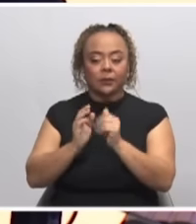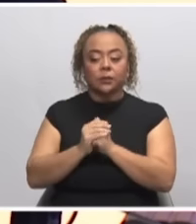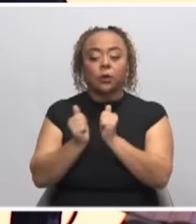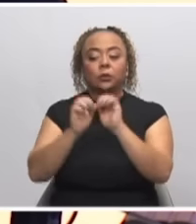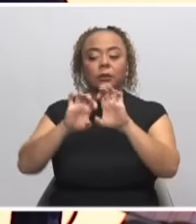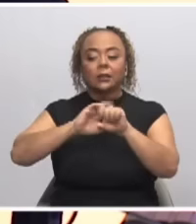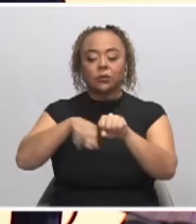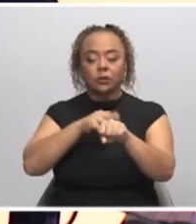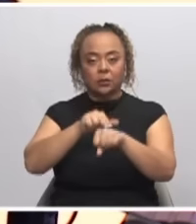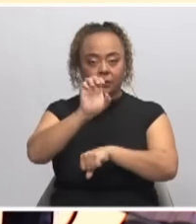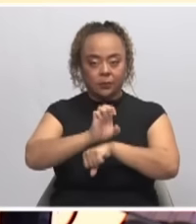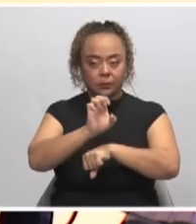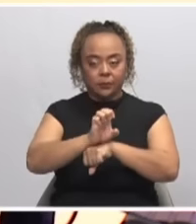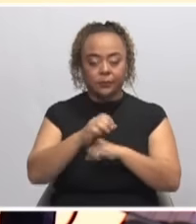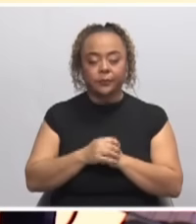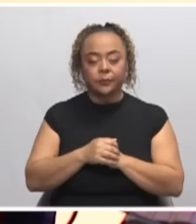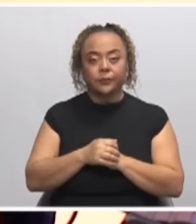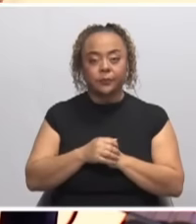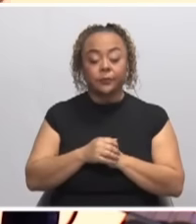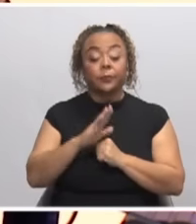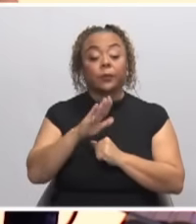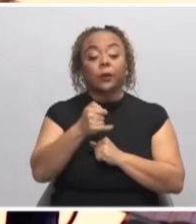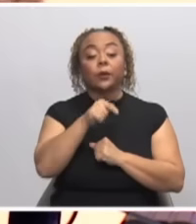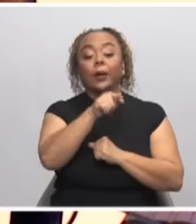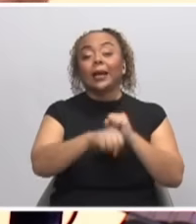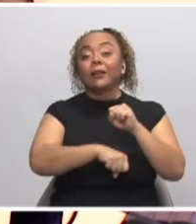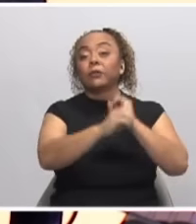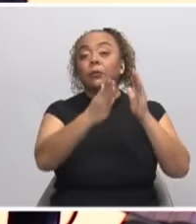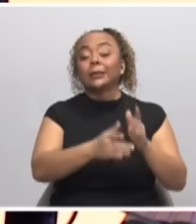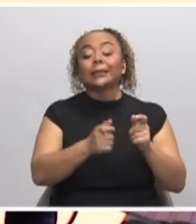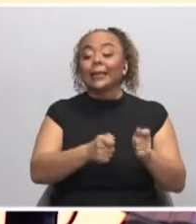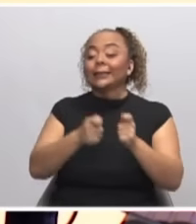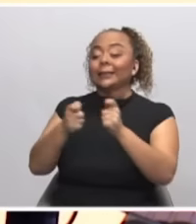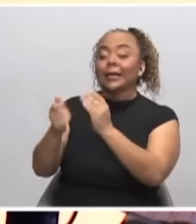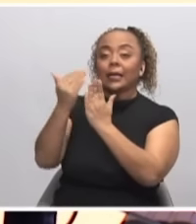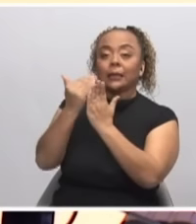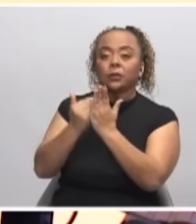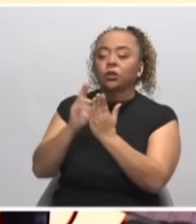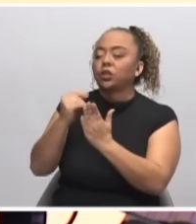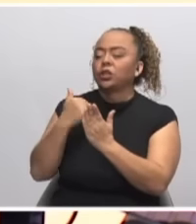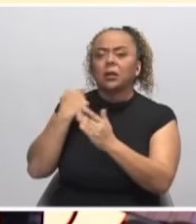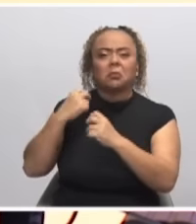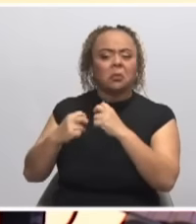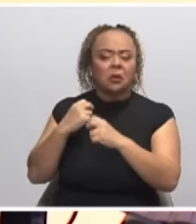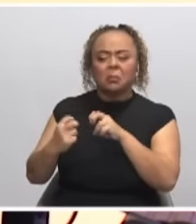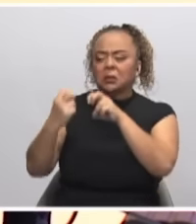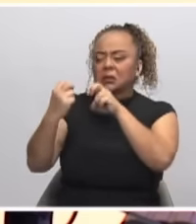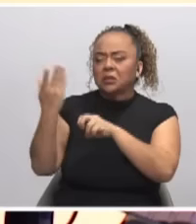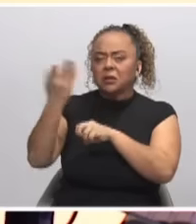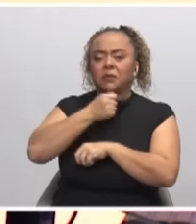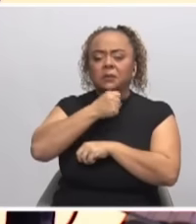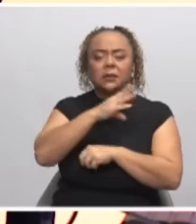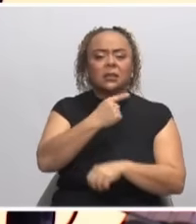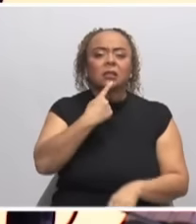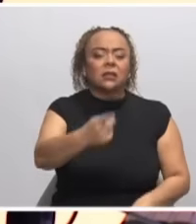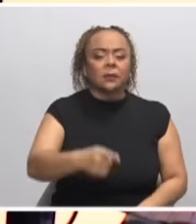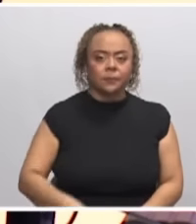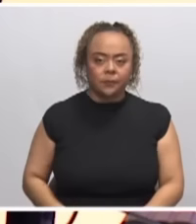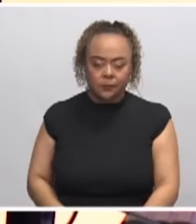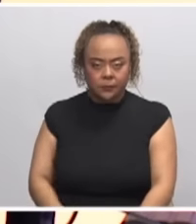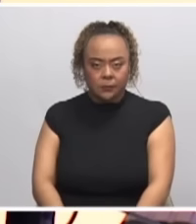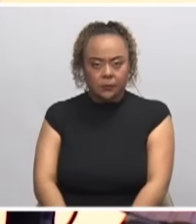Selección Ecuatoriana que cuando él al futbolista le entrega la alineación él no tiene problema en sentarse En una conferencia de prensa y